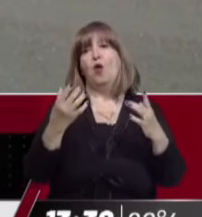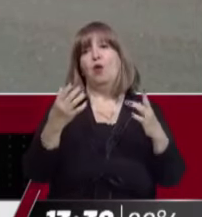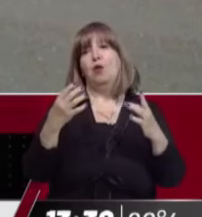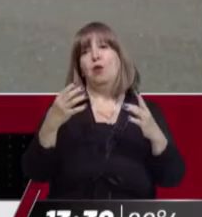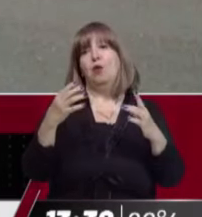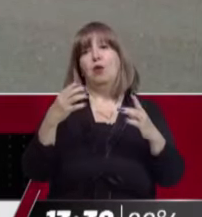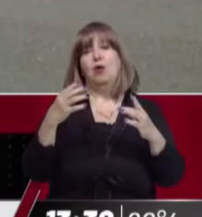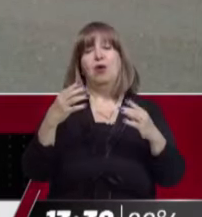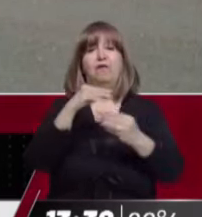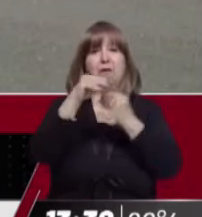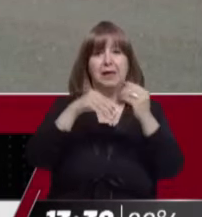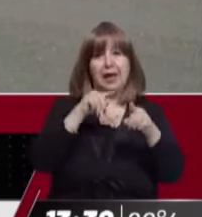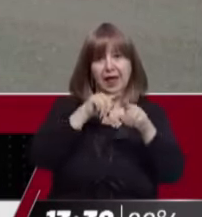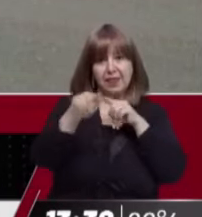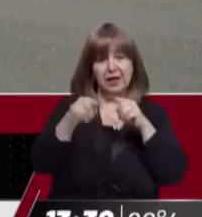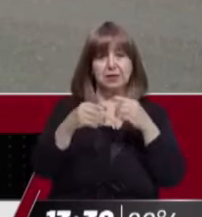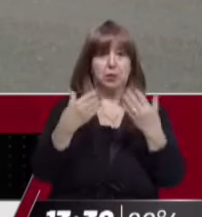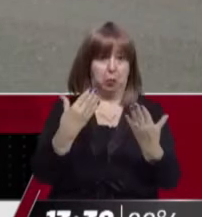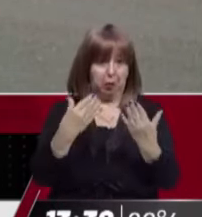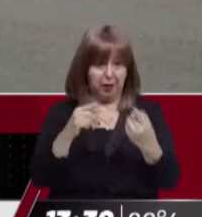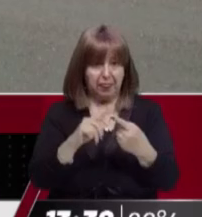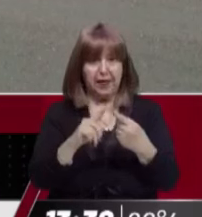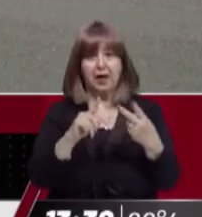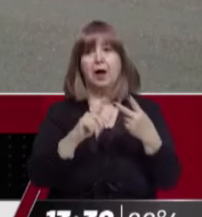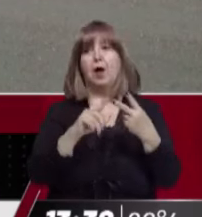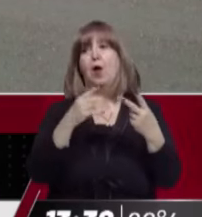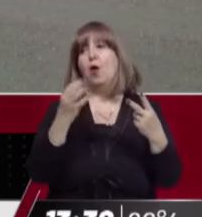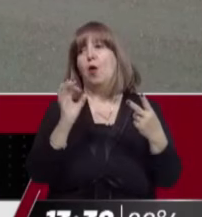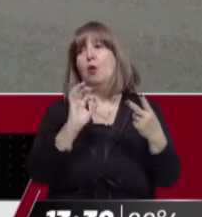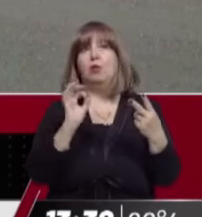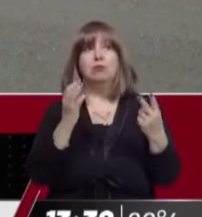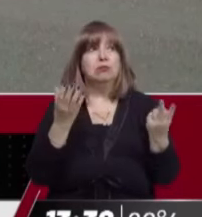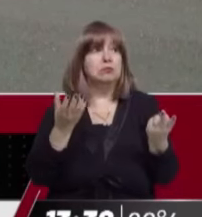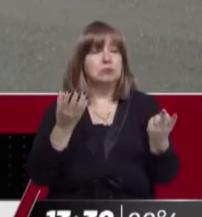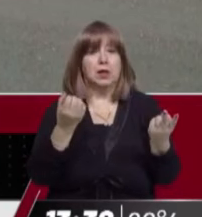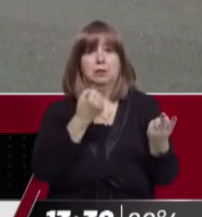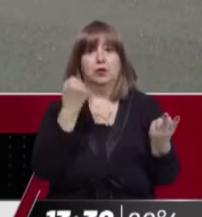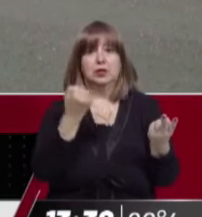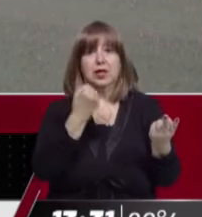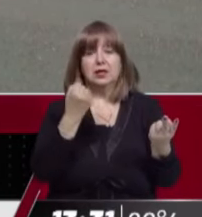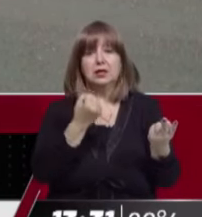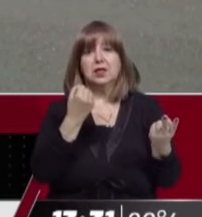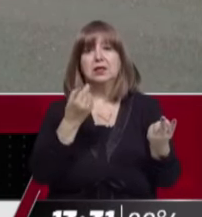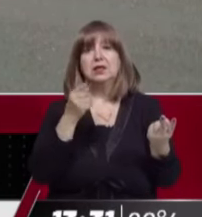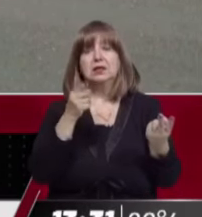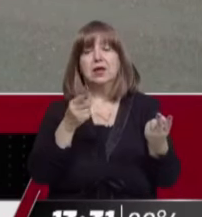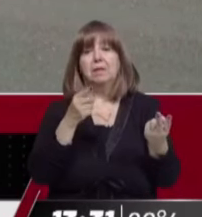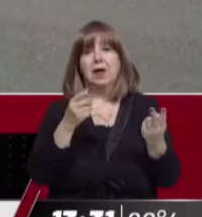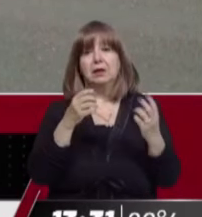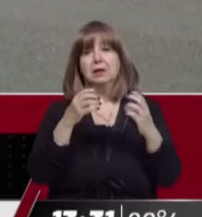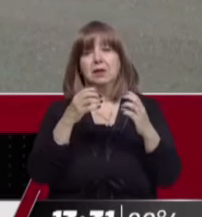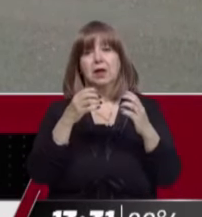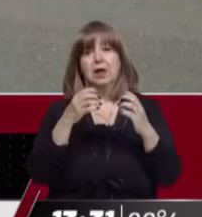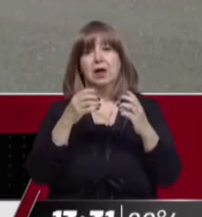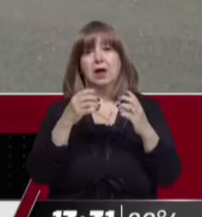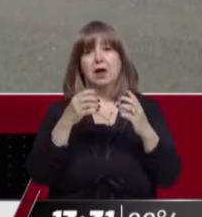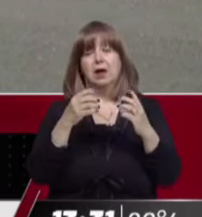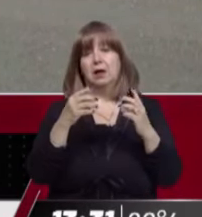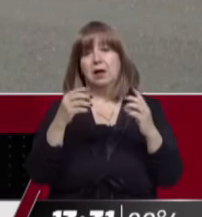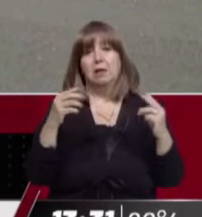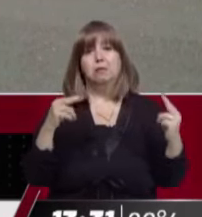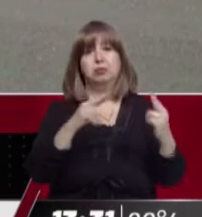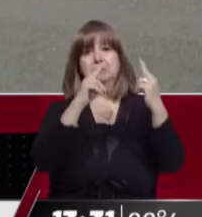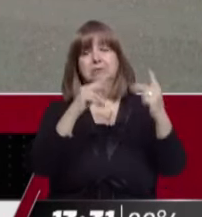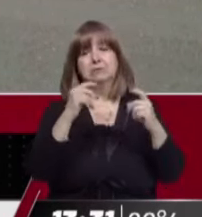digamos comunicación directa con un familiar eh Y también entendemos que era eh muy importante restablecer la comunicación física